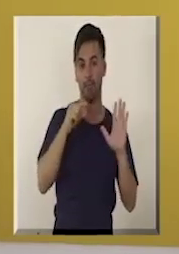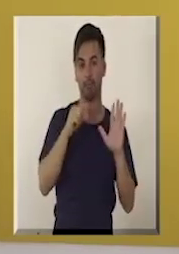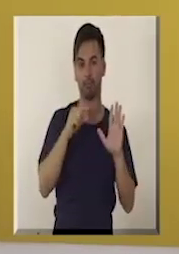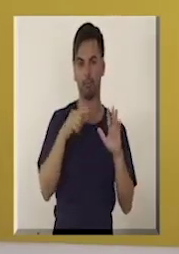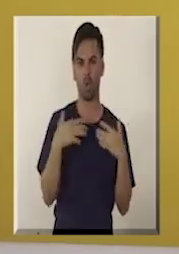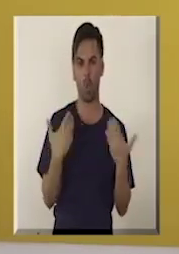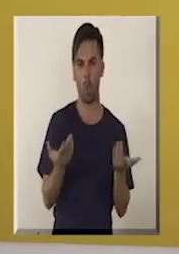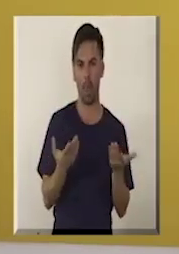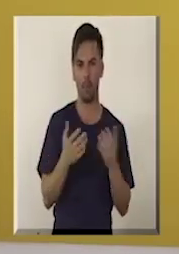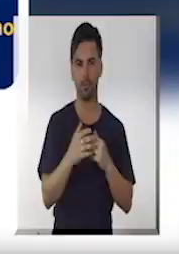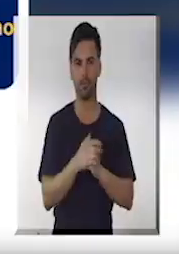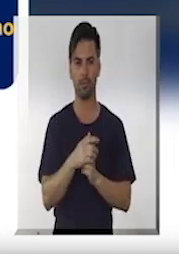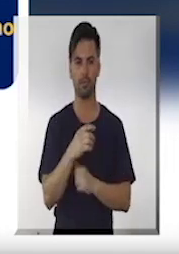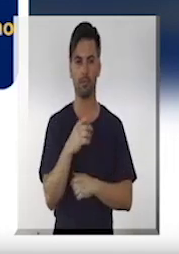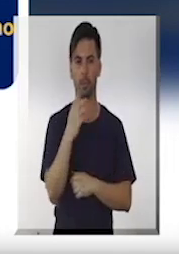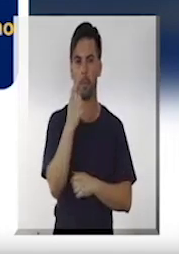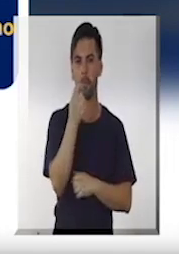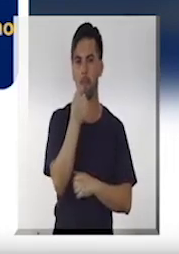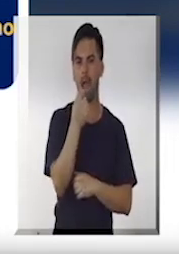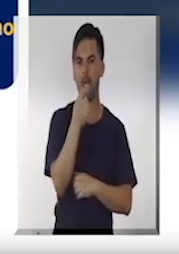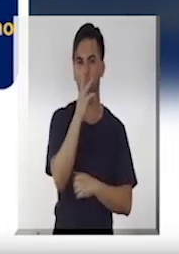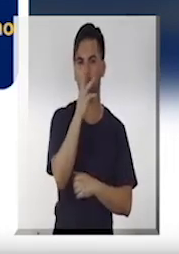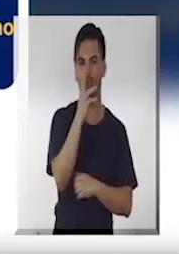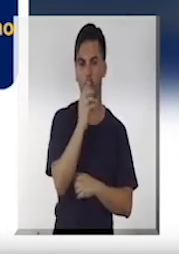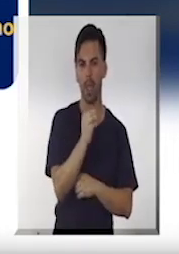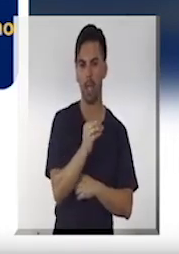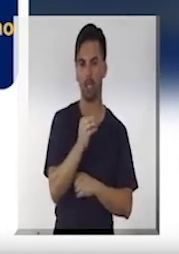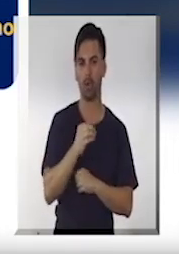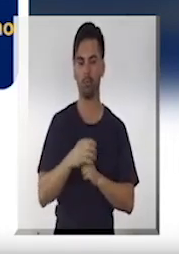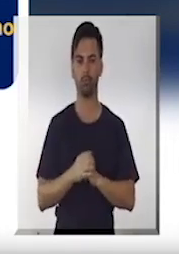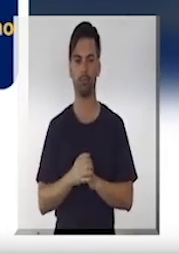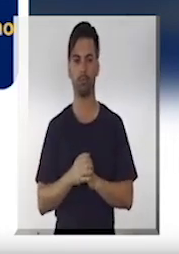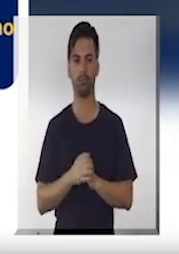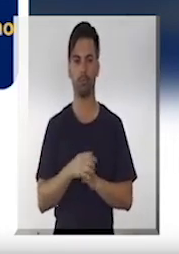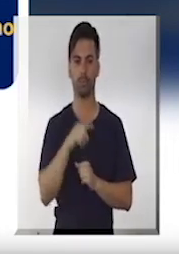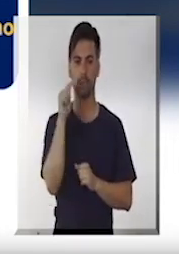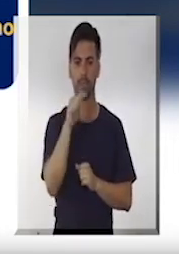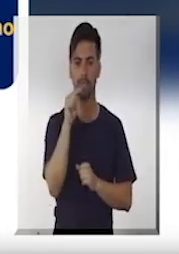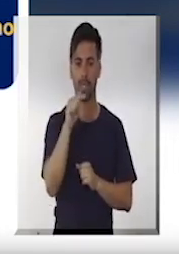un término. Su definición está en la página